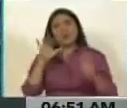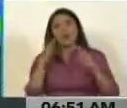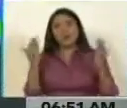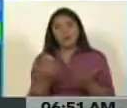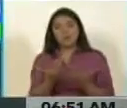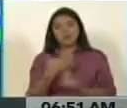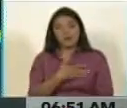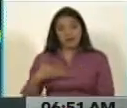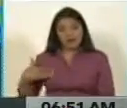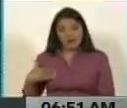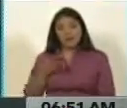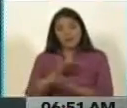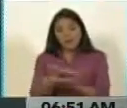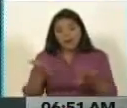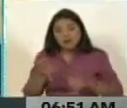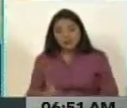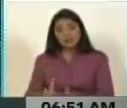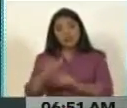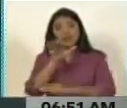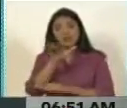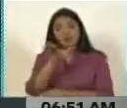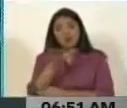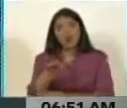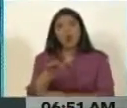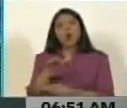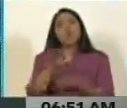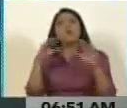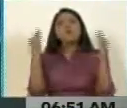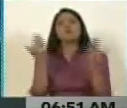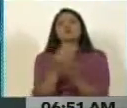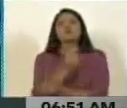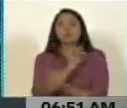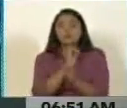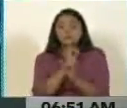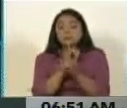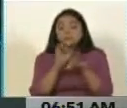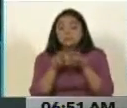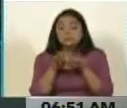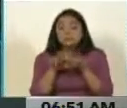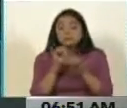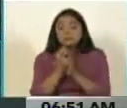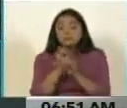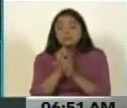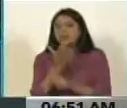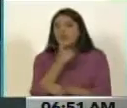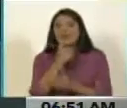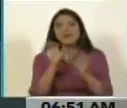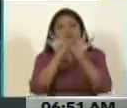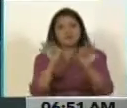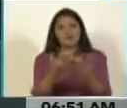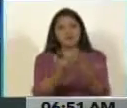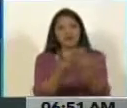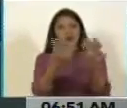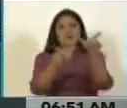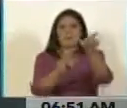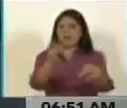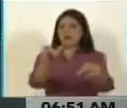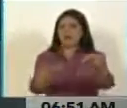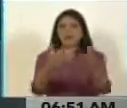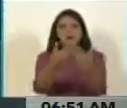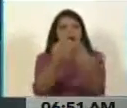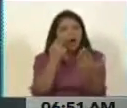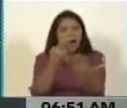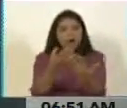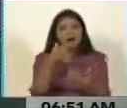para nuestros hijos y para el futuro sea un mundo virtual donde la música no exista como expresión humana y como presencia humana y